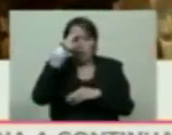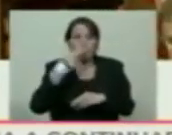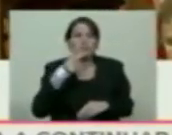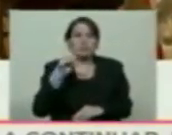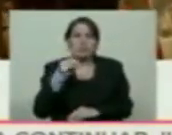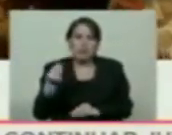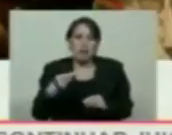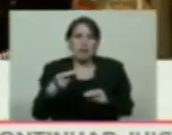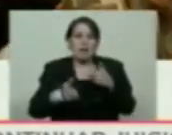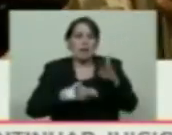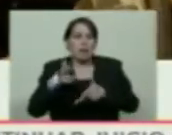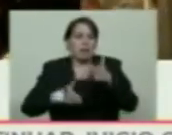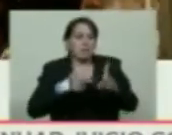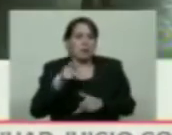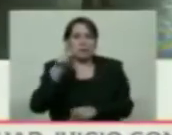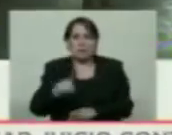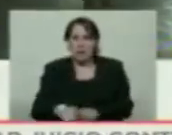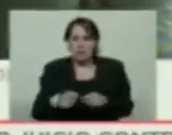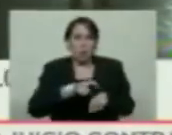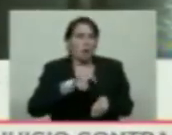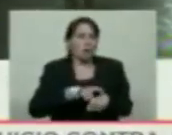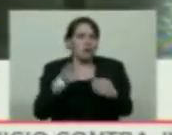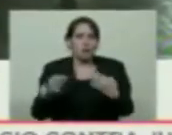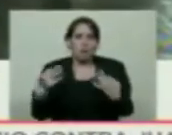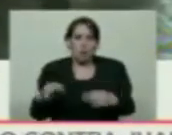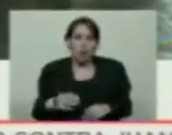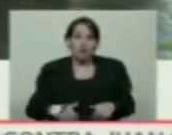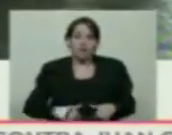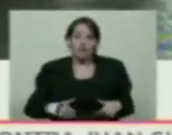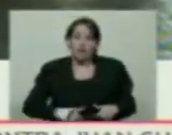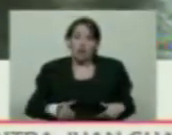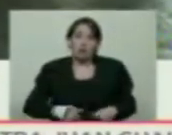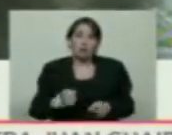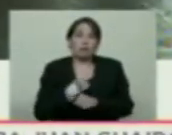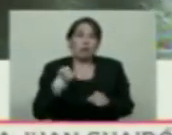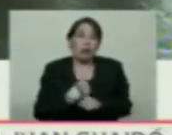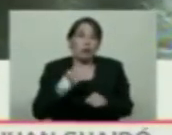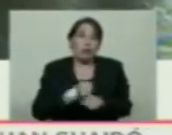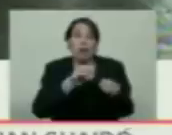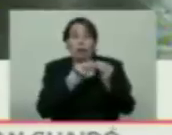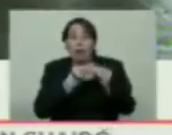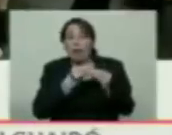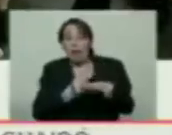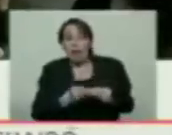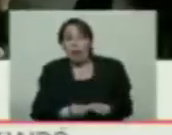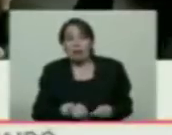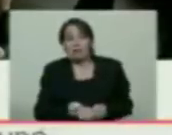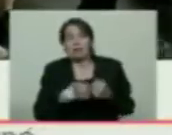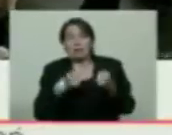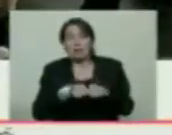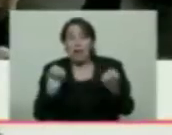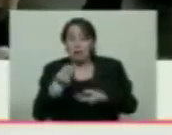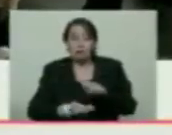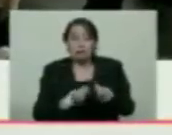se encuentran operativos en su horario habitual. Destacó el esfuerzo de la clase trabajadora para reparar los daños ocasionados a este